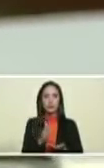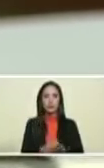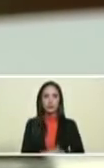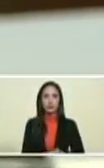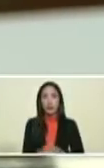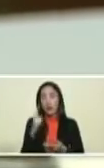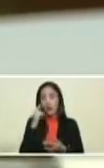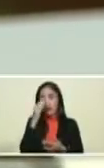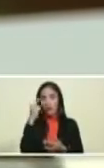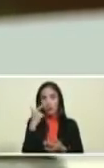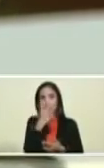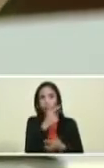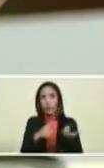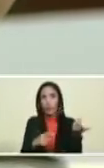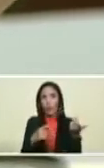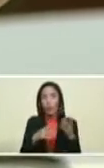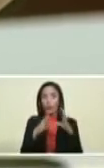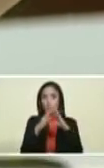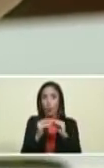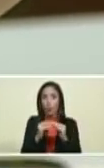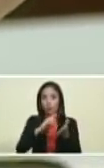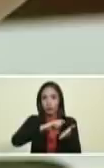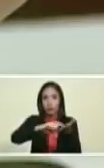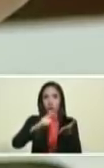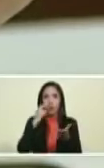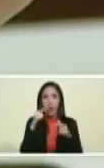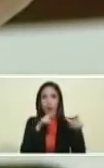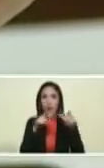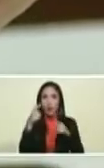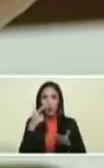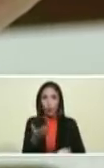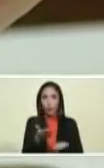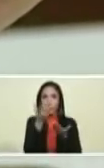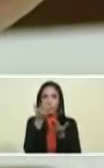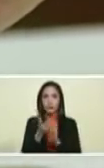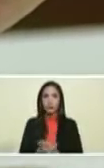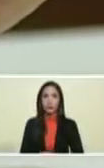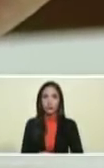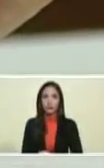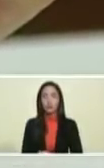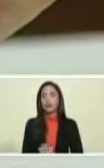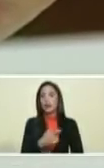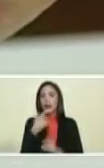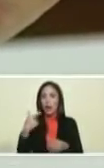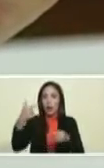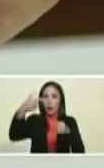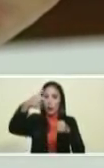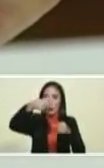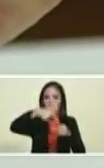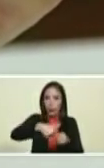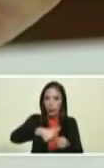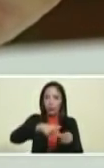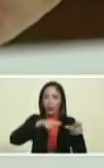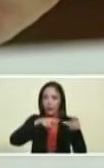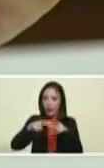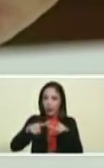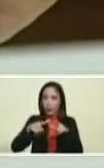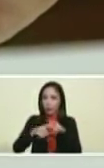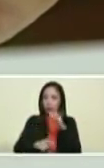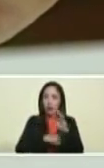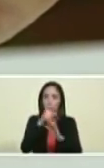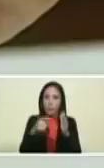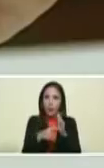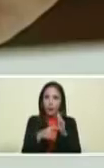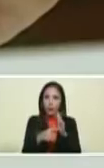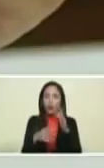Ya el dispositivo leyó el código QR. Después de colocar el combustible allí mismo en el surtidor,